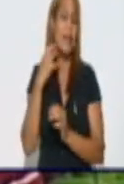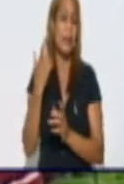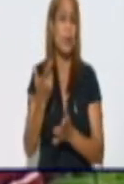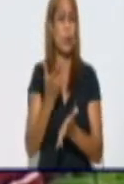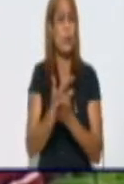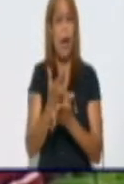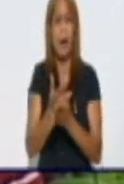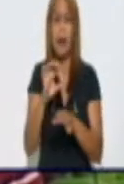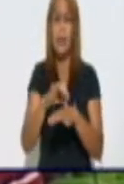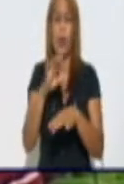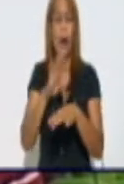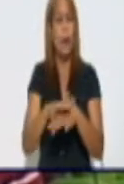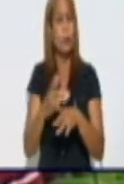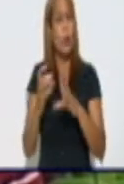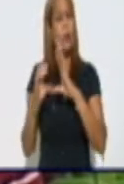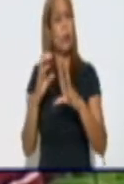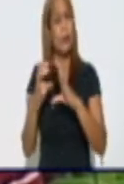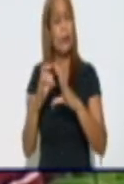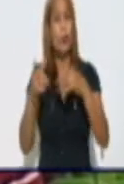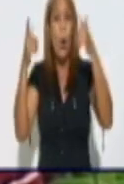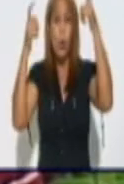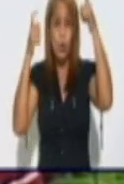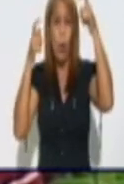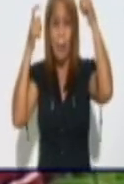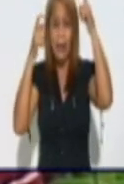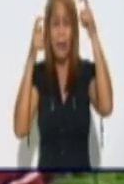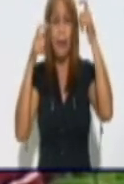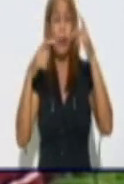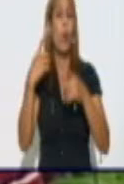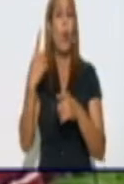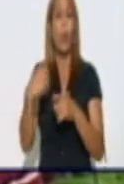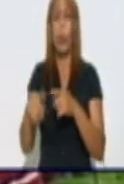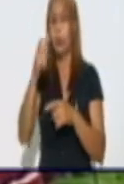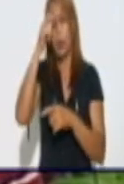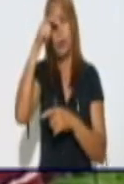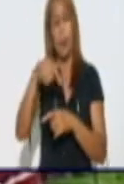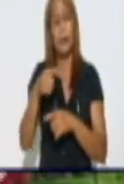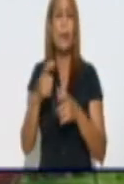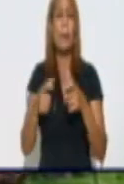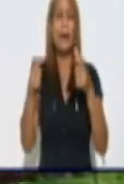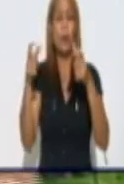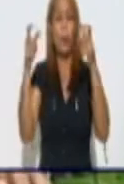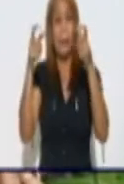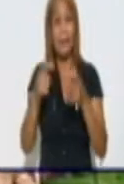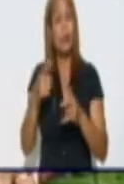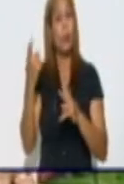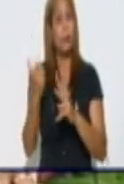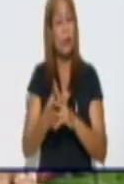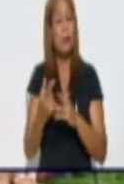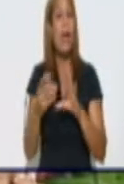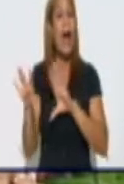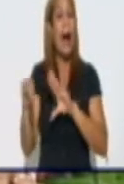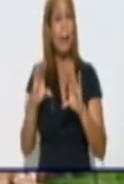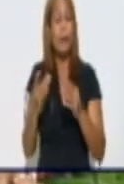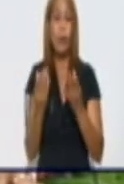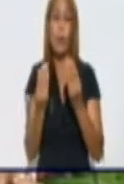Río Cauto, los sombreros en Cautocristo, el Salvial, Jiguaní, Bartolomé Mazó, Y voy